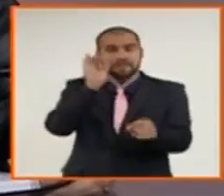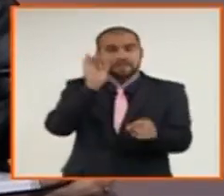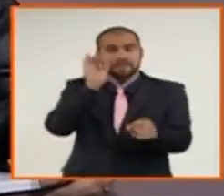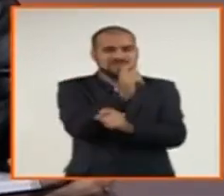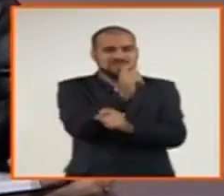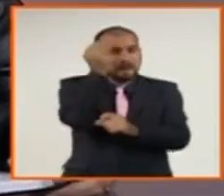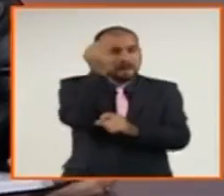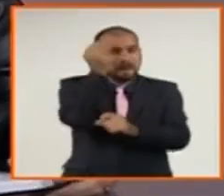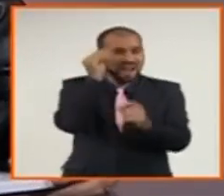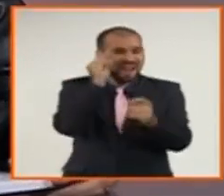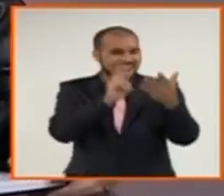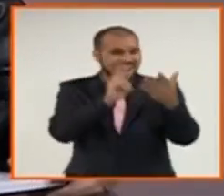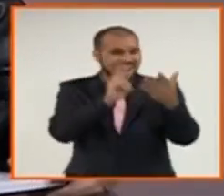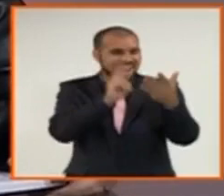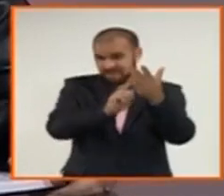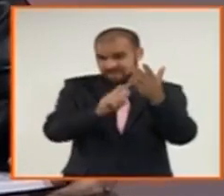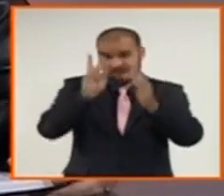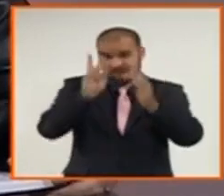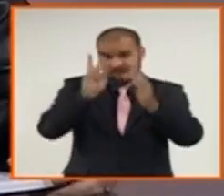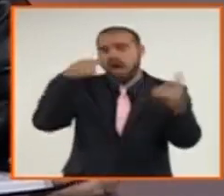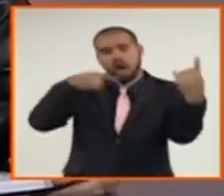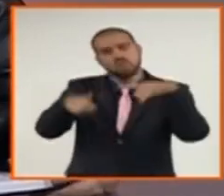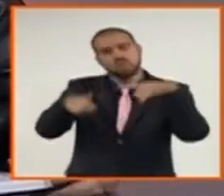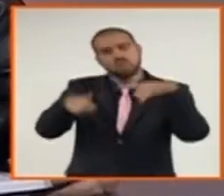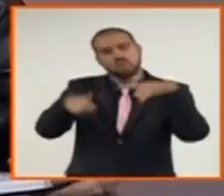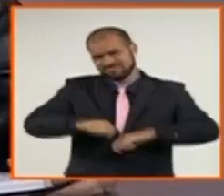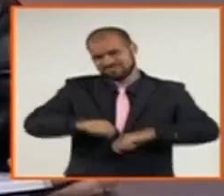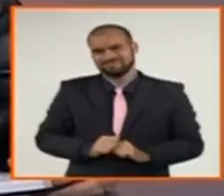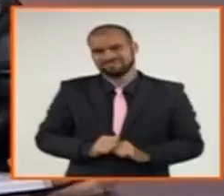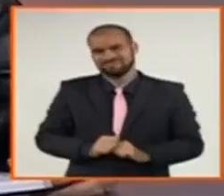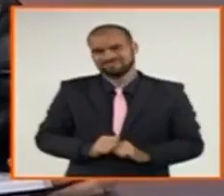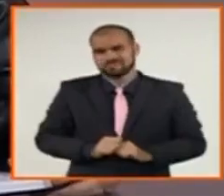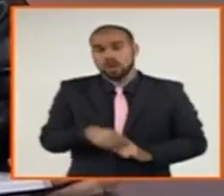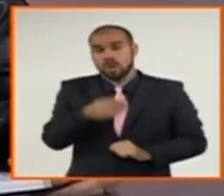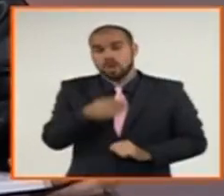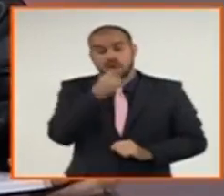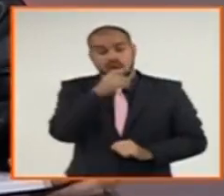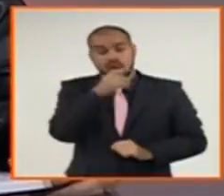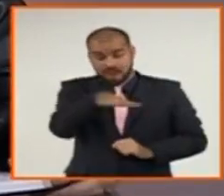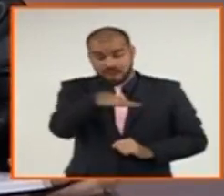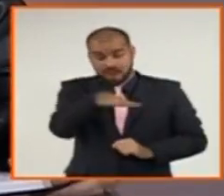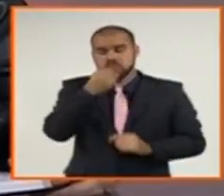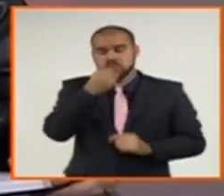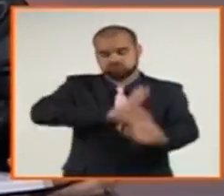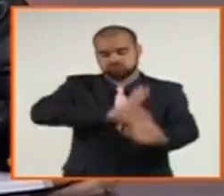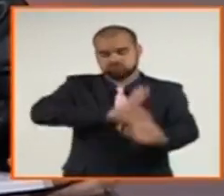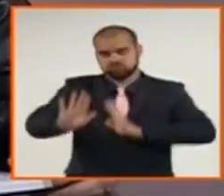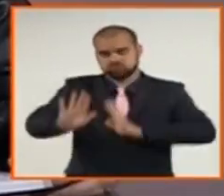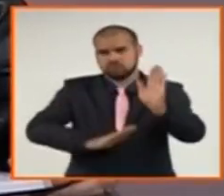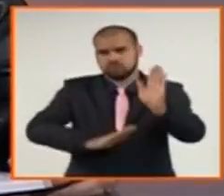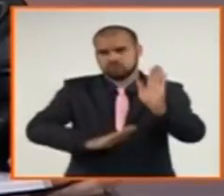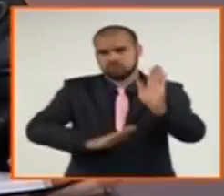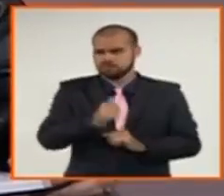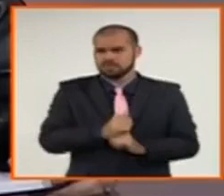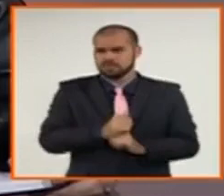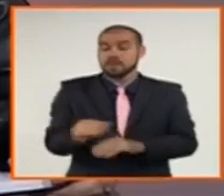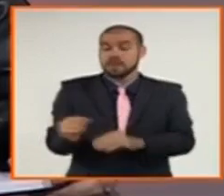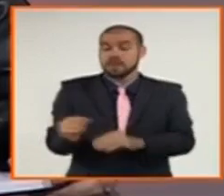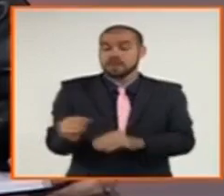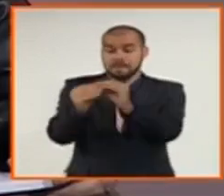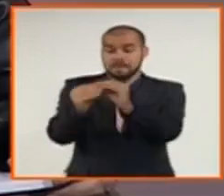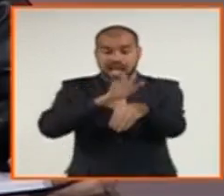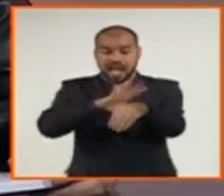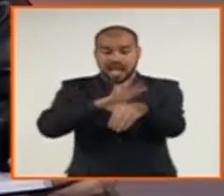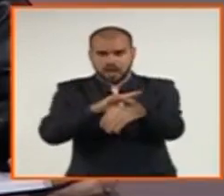erradicar, a minimizar la vulnerabilidad de los niños ante esta infección. Redujo el número de casos, llevó a la mínima expresión.